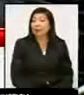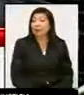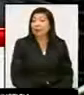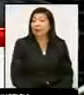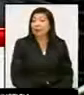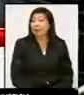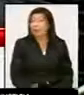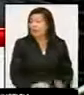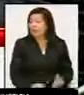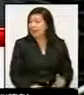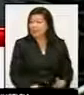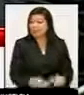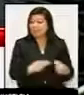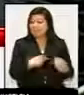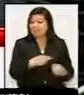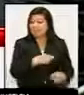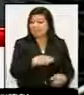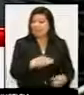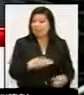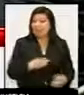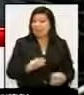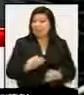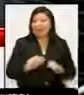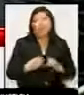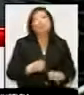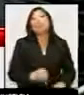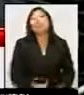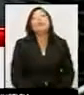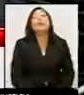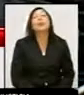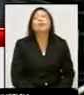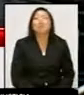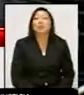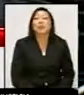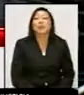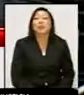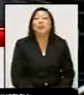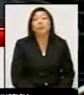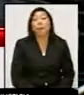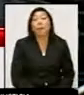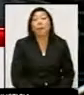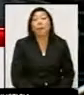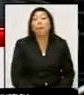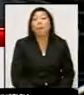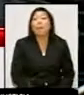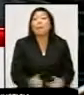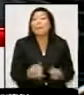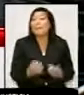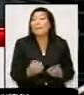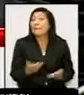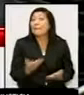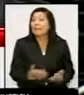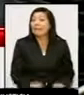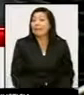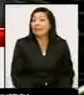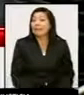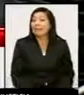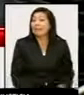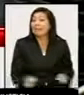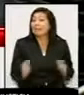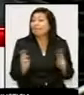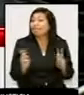que están a cargo del Ministerio de Transportes y Comunicaciones. Entonces, definitivamente el